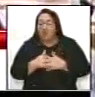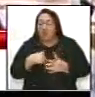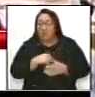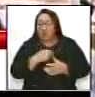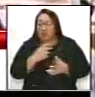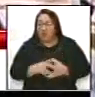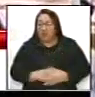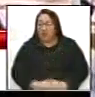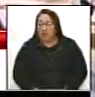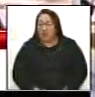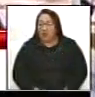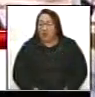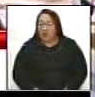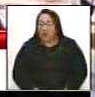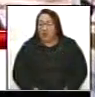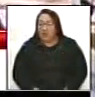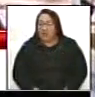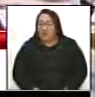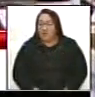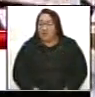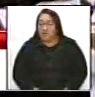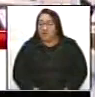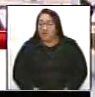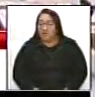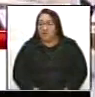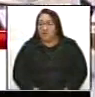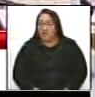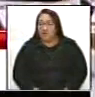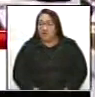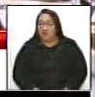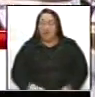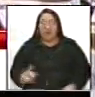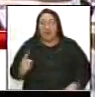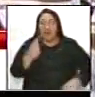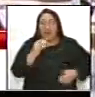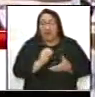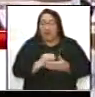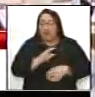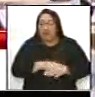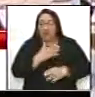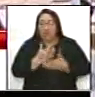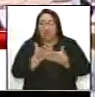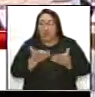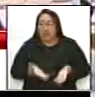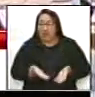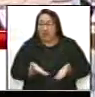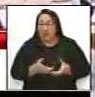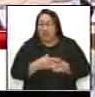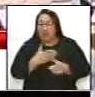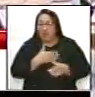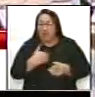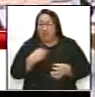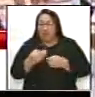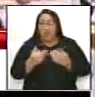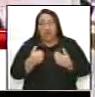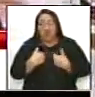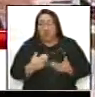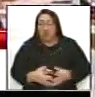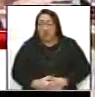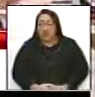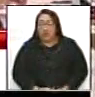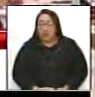está. Me han mandado correos por todos lados. Y no es la primera vez que sale esta situación de acá. Por lo tanto, presidente, que nos den una